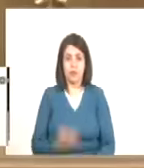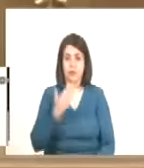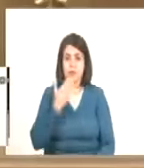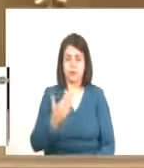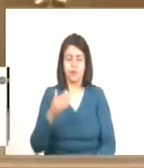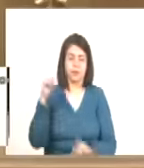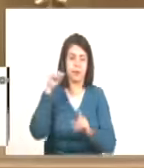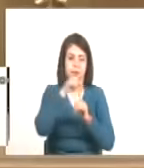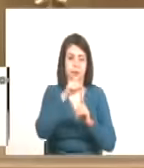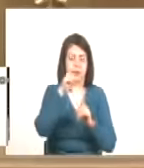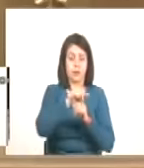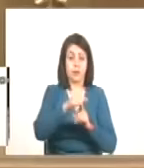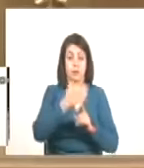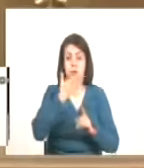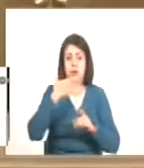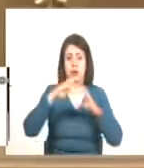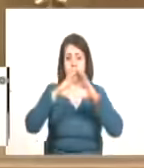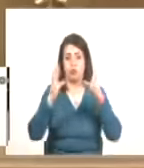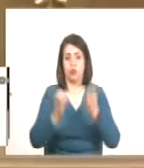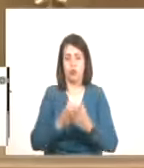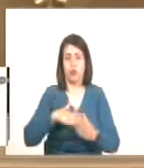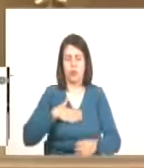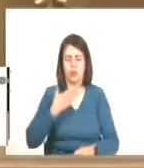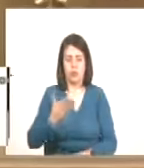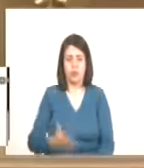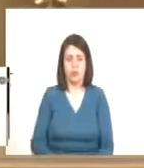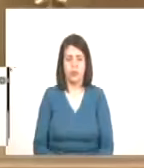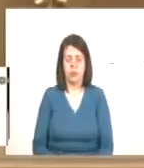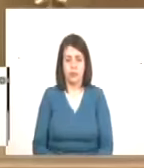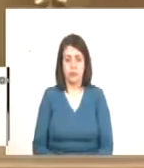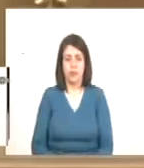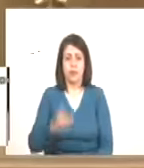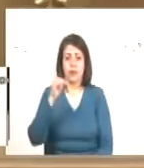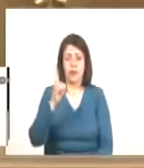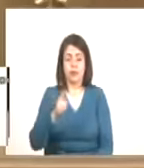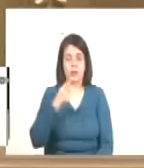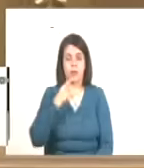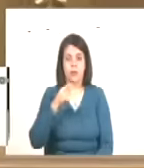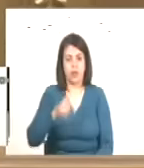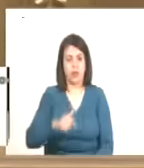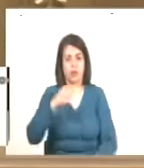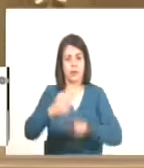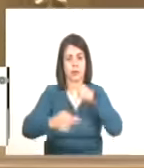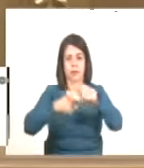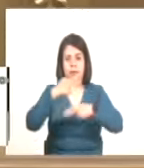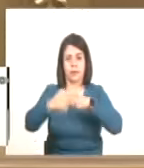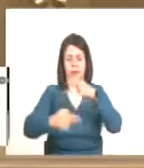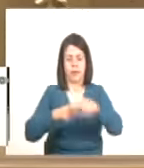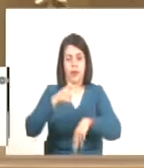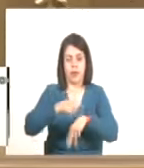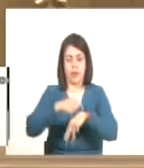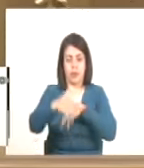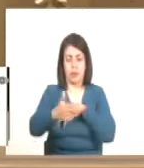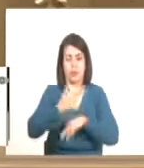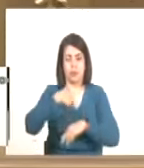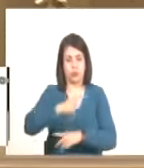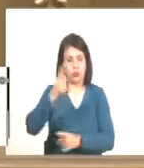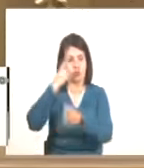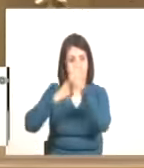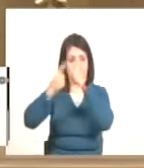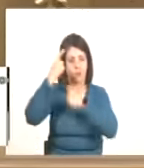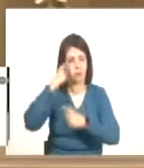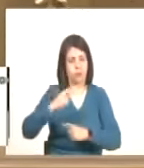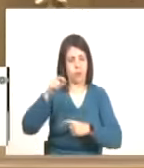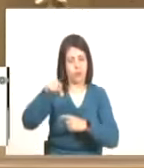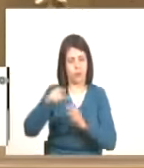lucha para un mundo mejor sea posible. Y debo decir que esta generación de estos tiempos nos hemos formado